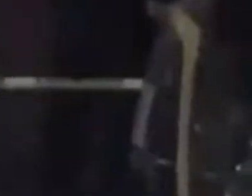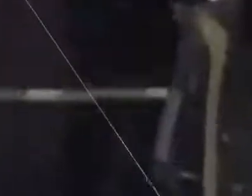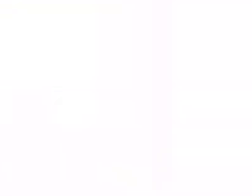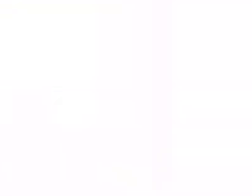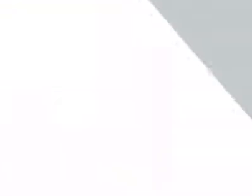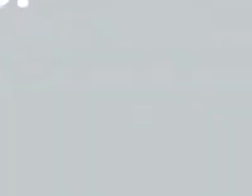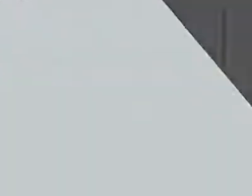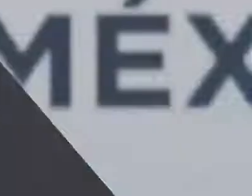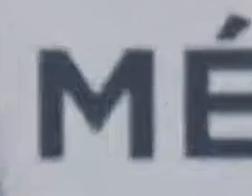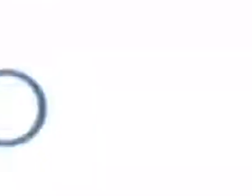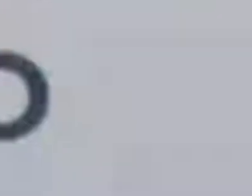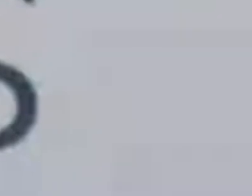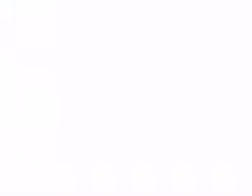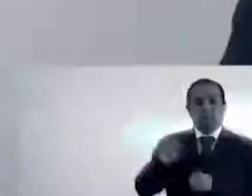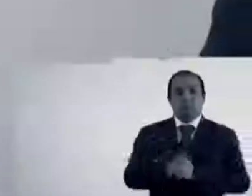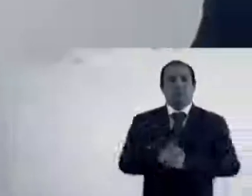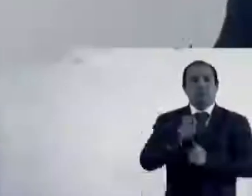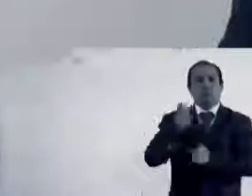extorsión.